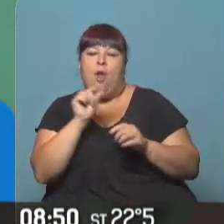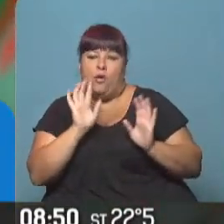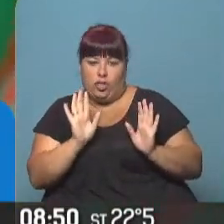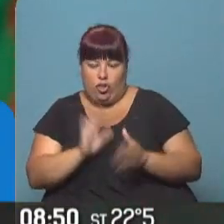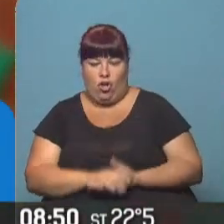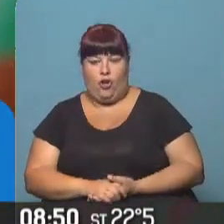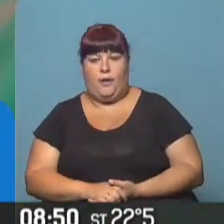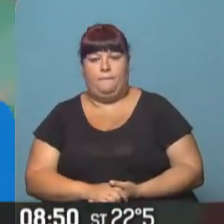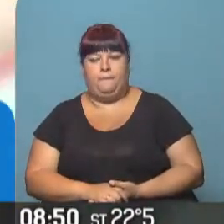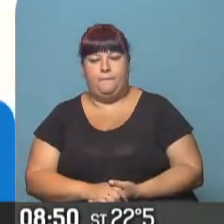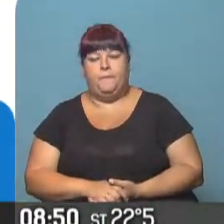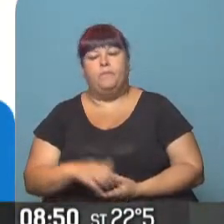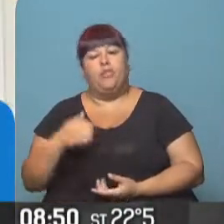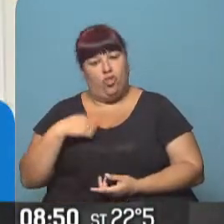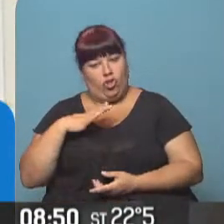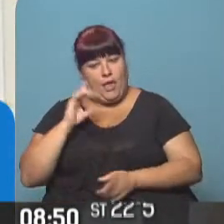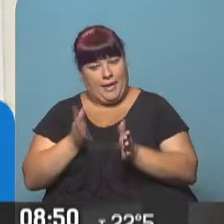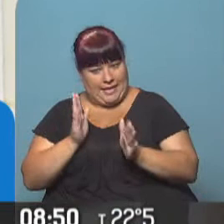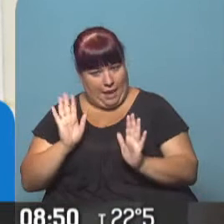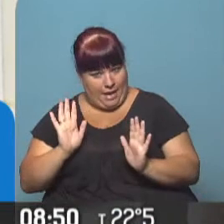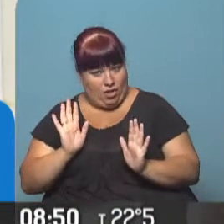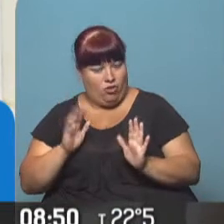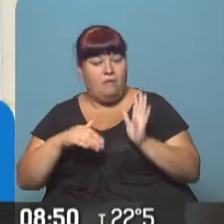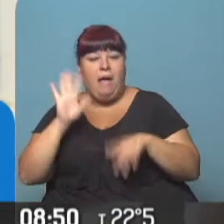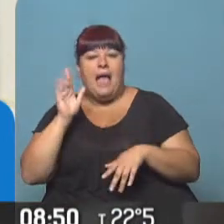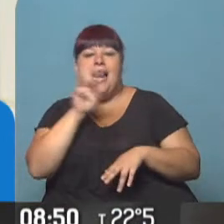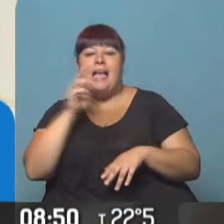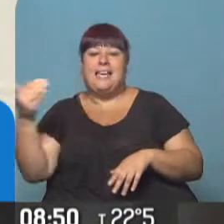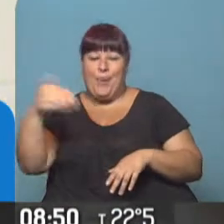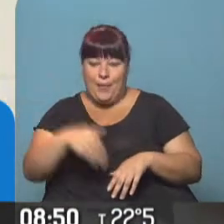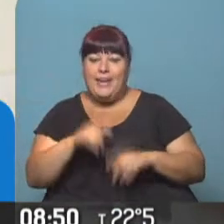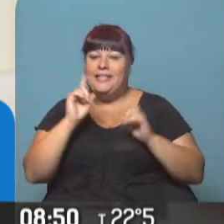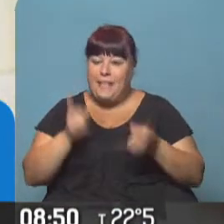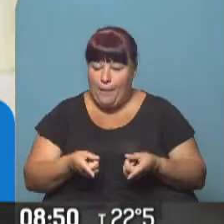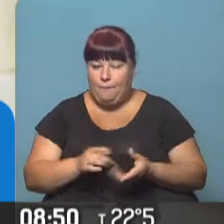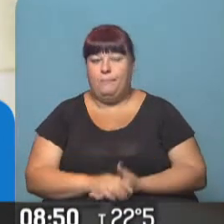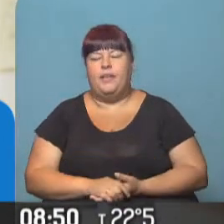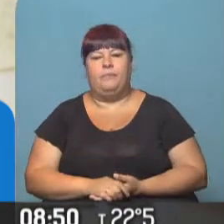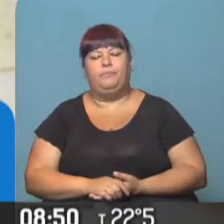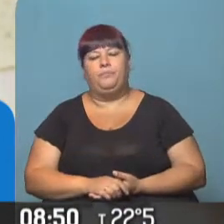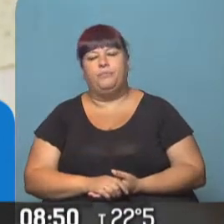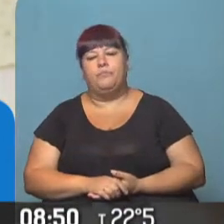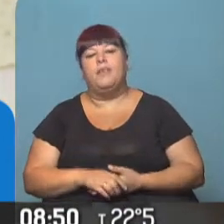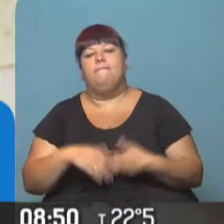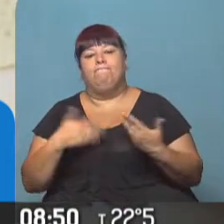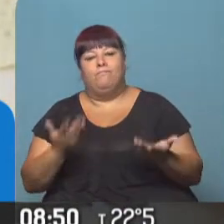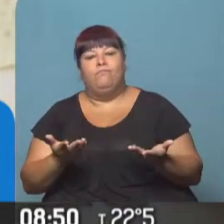temporales. Yo sigo en tratamiento, ponele, y por lo general las chicas que vienen también.